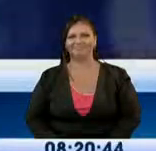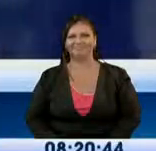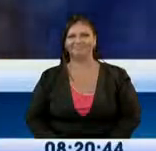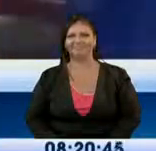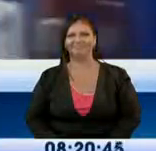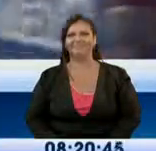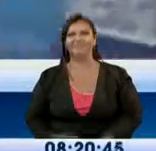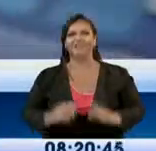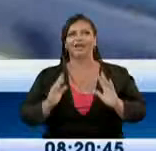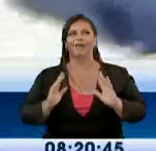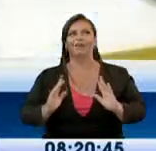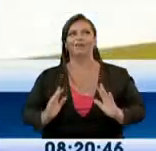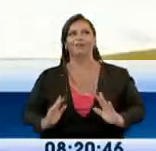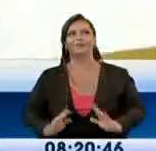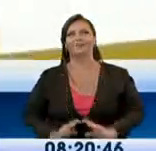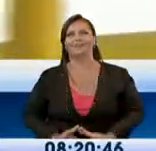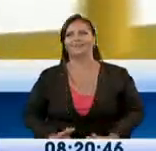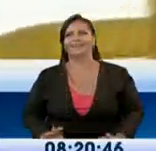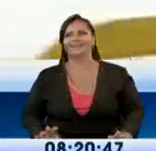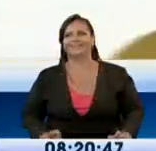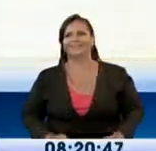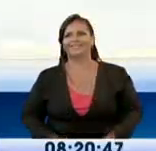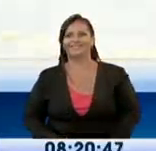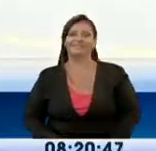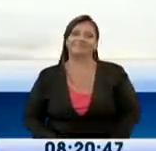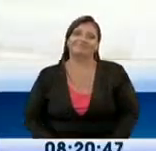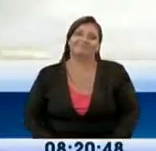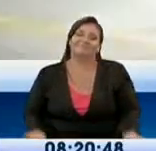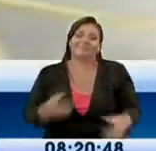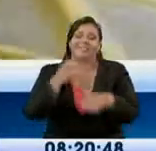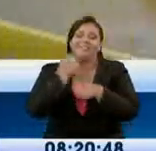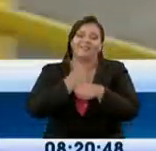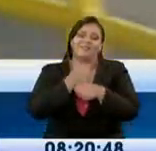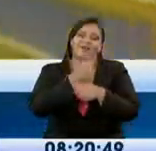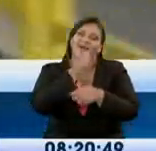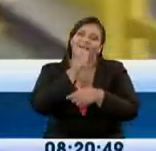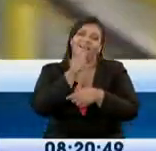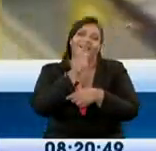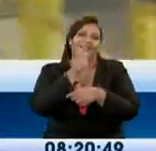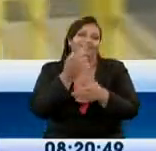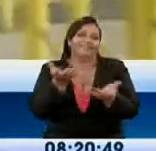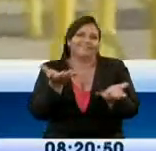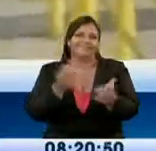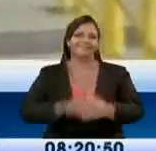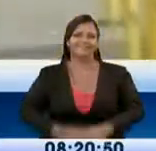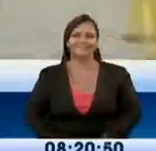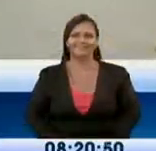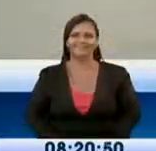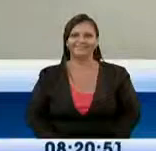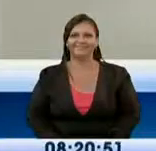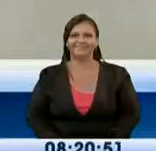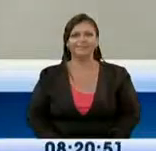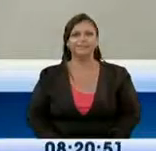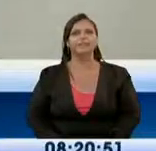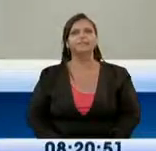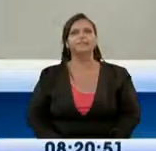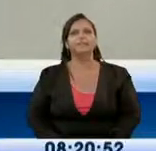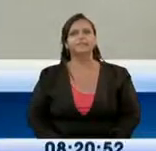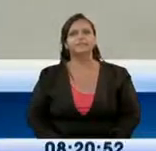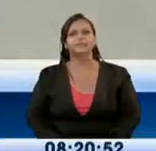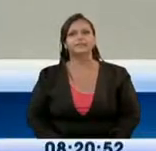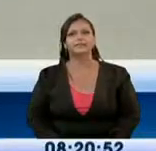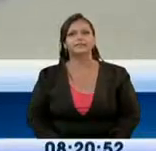sí. Bueno. Son gajes del oficio, cosas que pasan. En todo caso, vamos a continuar reportando desde la